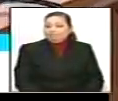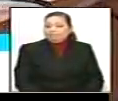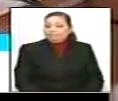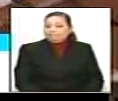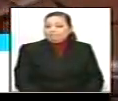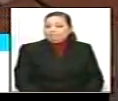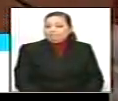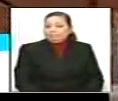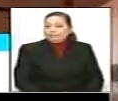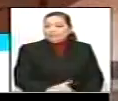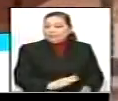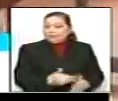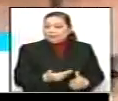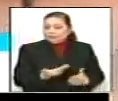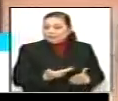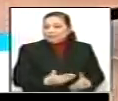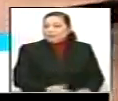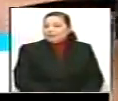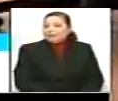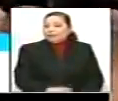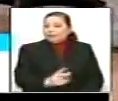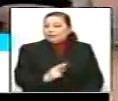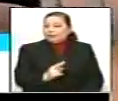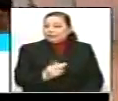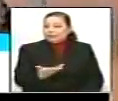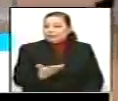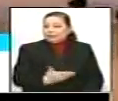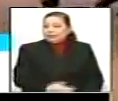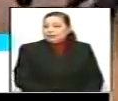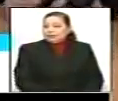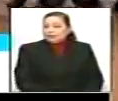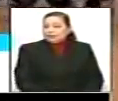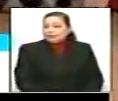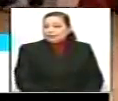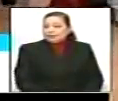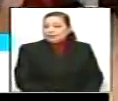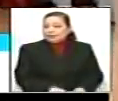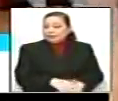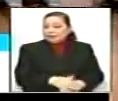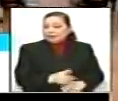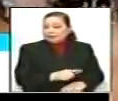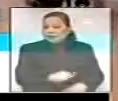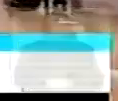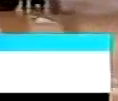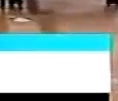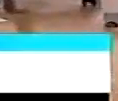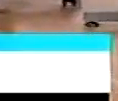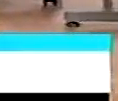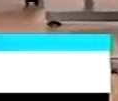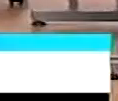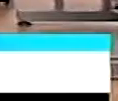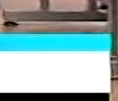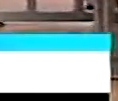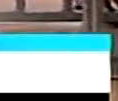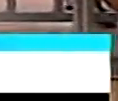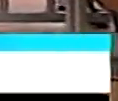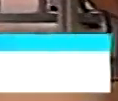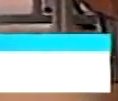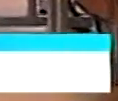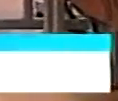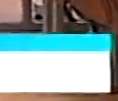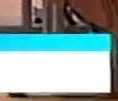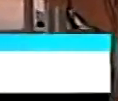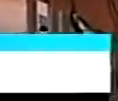de cederle la interrupción al congresista Dávila, entonces acá han identificado ustedes 2 problemas respecto a la gestión anterior. Primero, un